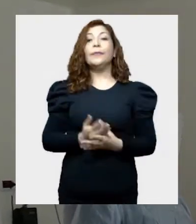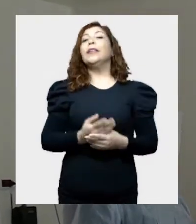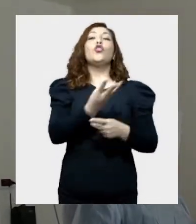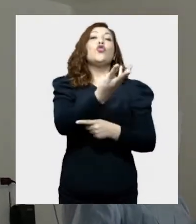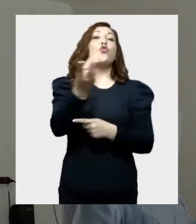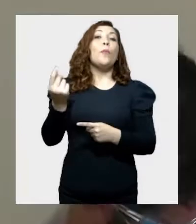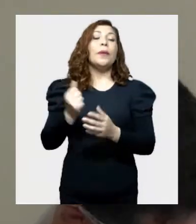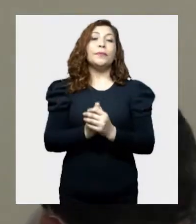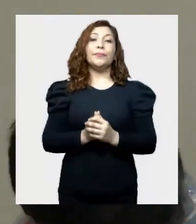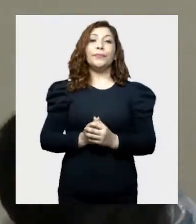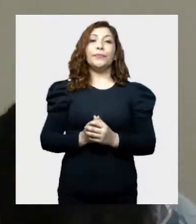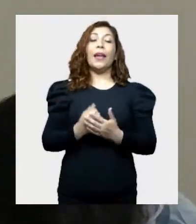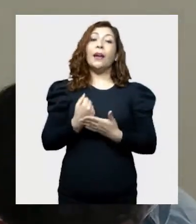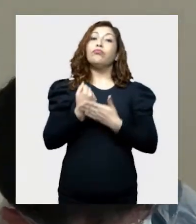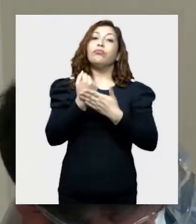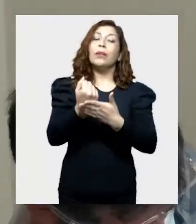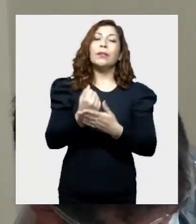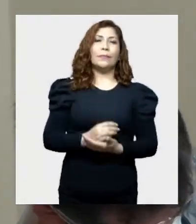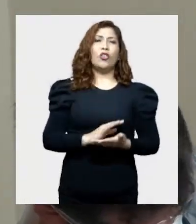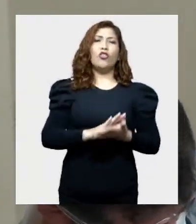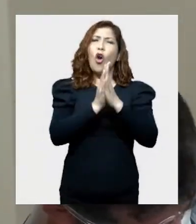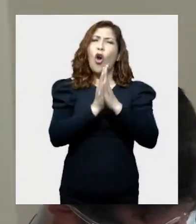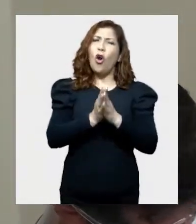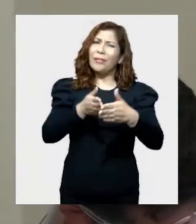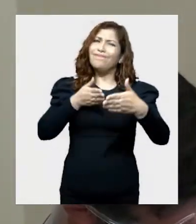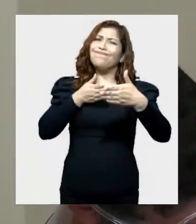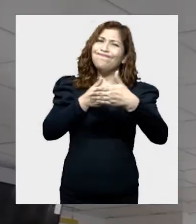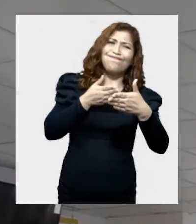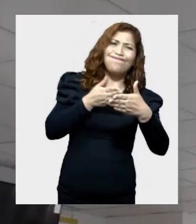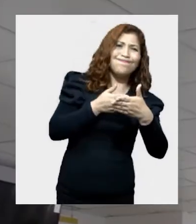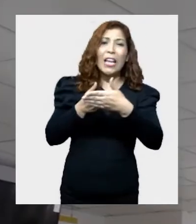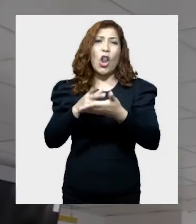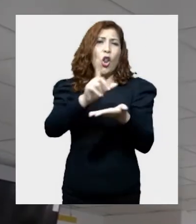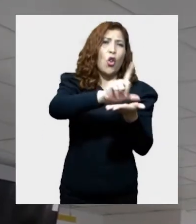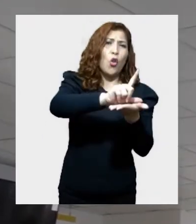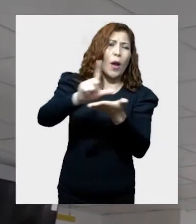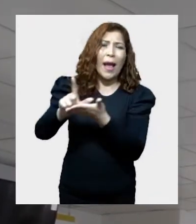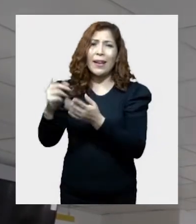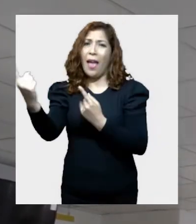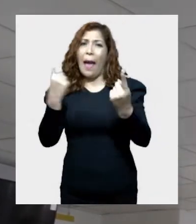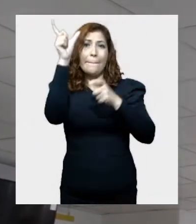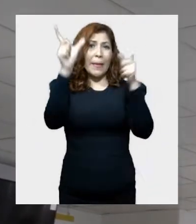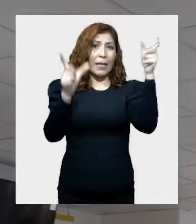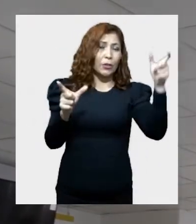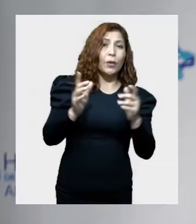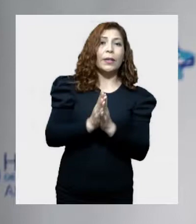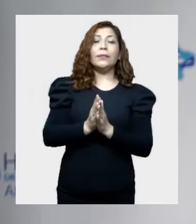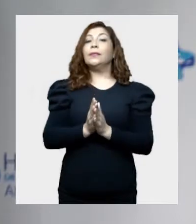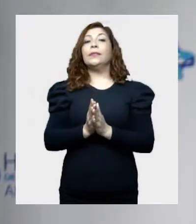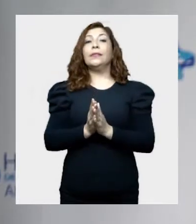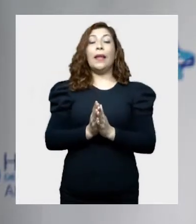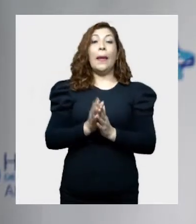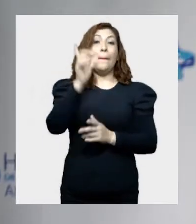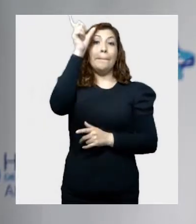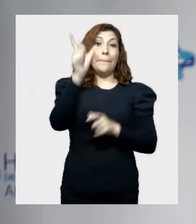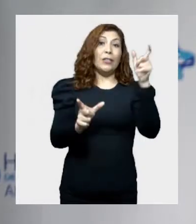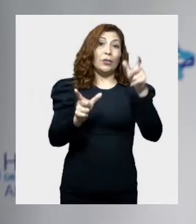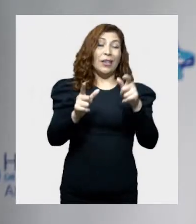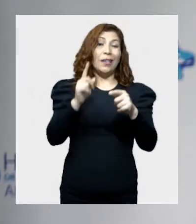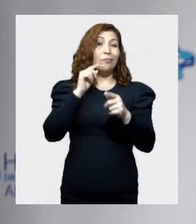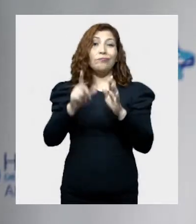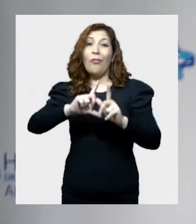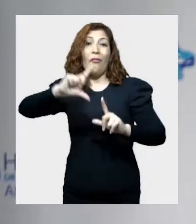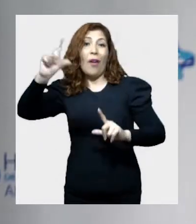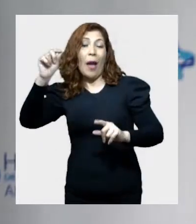números, rescatamos que, pese a todas las restricciones de espacio, concurrencia de usuarios, salida de funcionarios por estar en grupos de riesgo